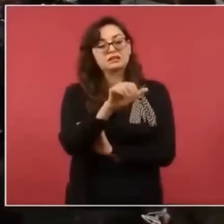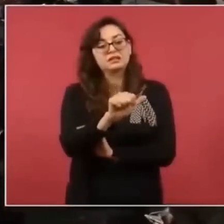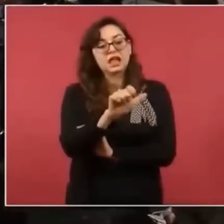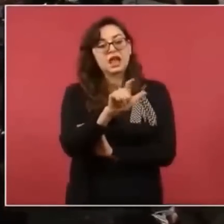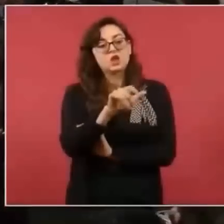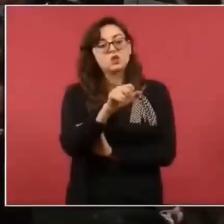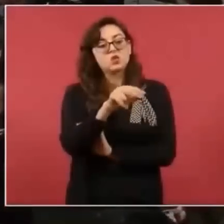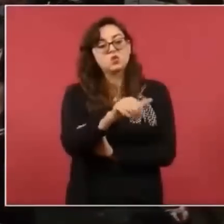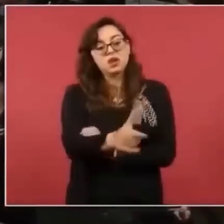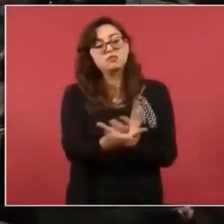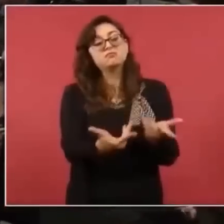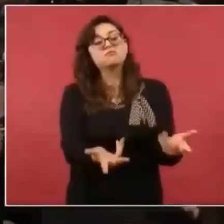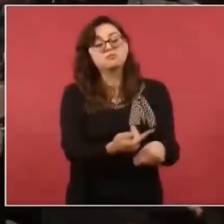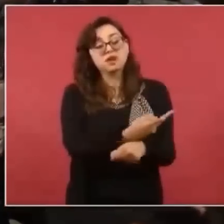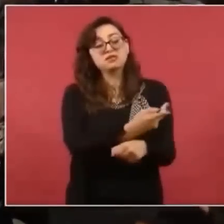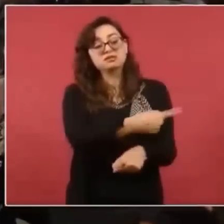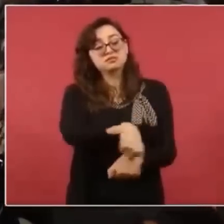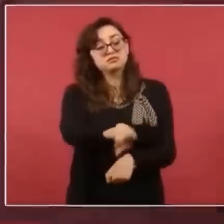eso,